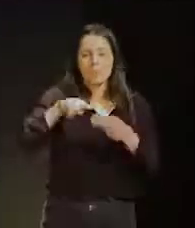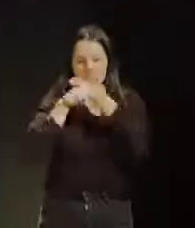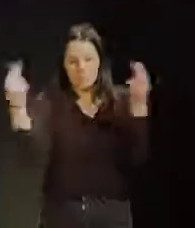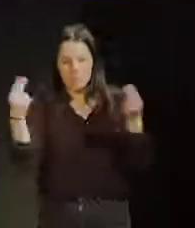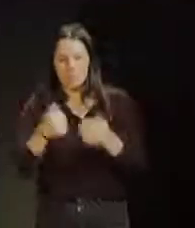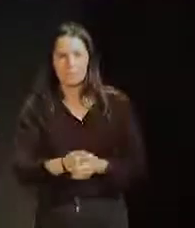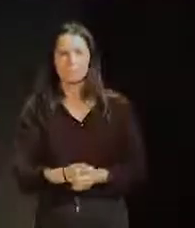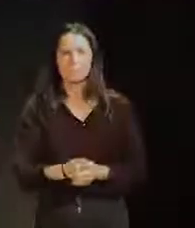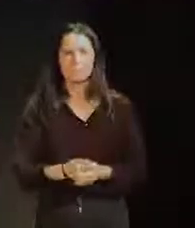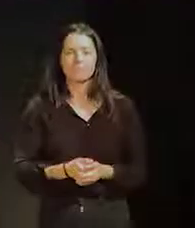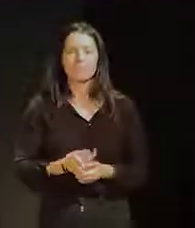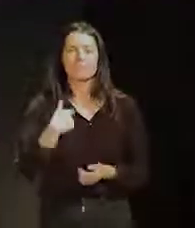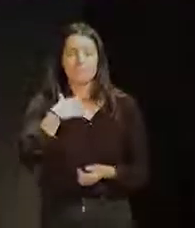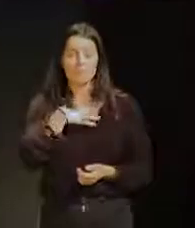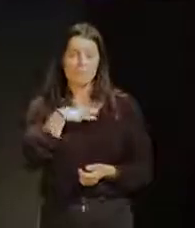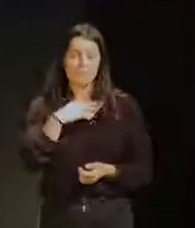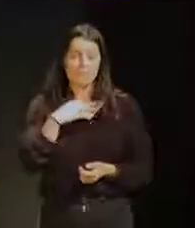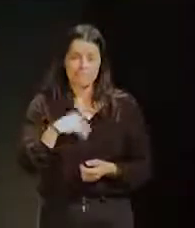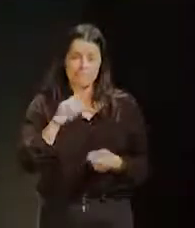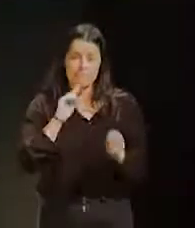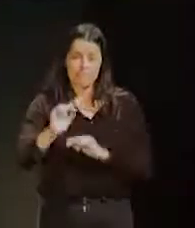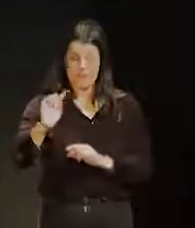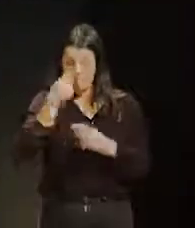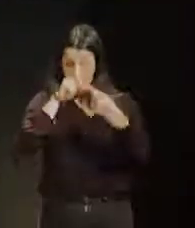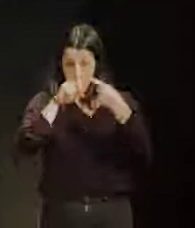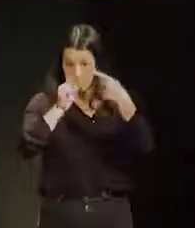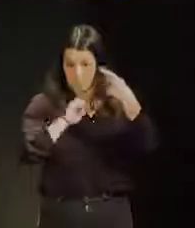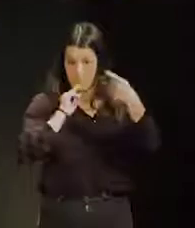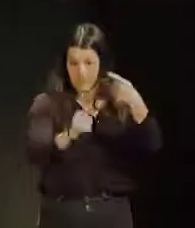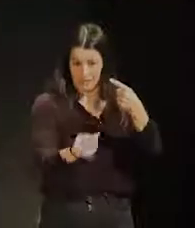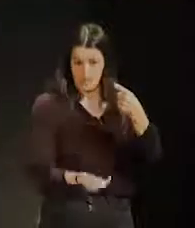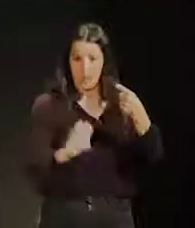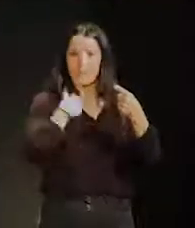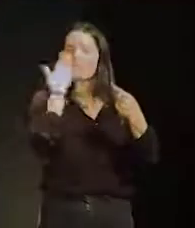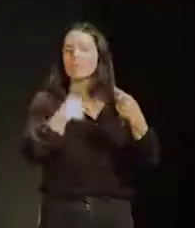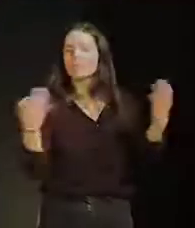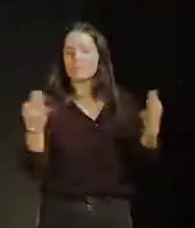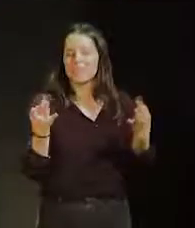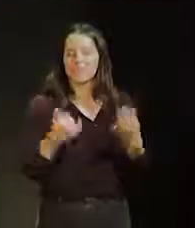Yo voy a responder primero la primera, que me gusta más.